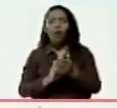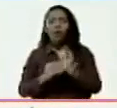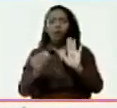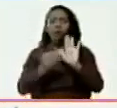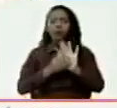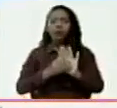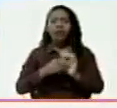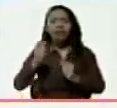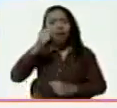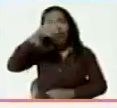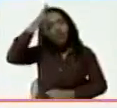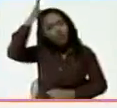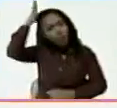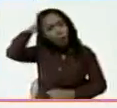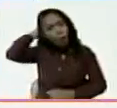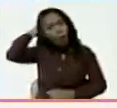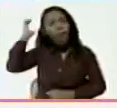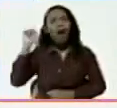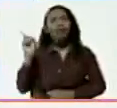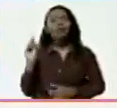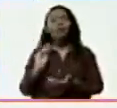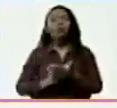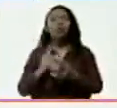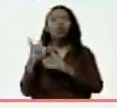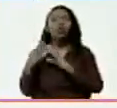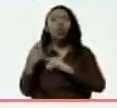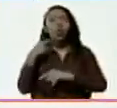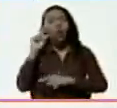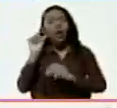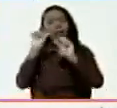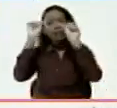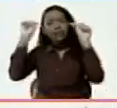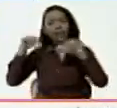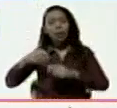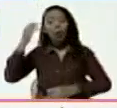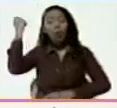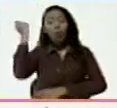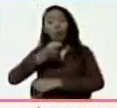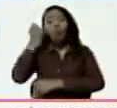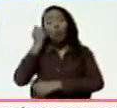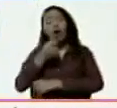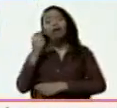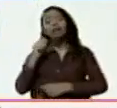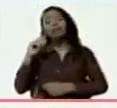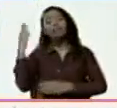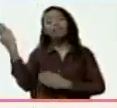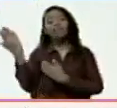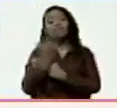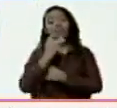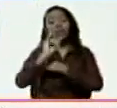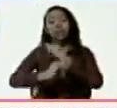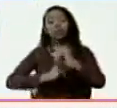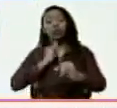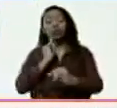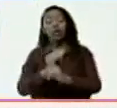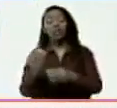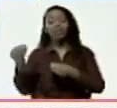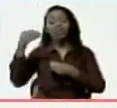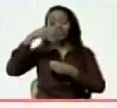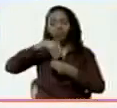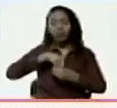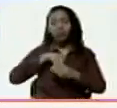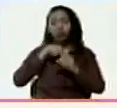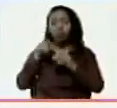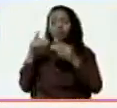que prevé y configura todo el sistema de justicia a la corte penal internacional está dentro entonces de